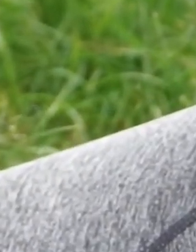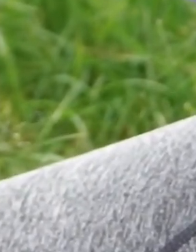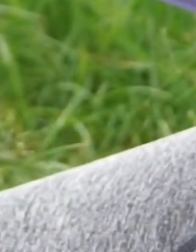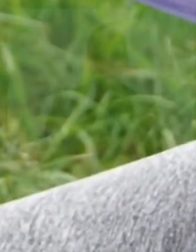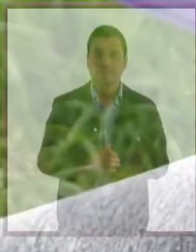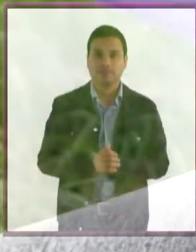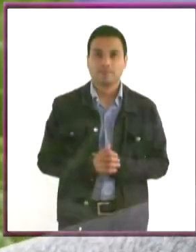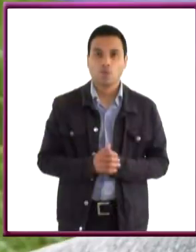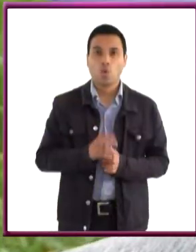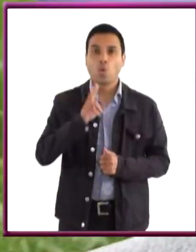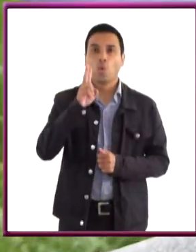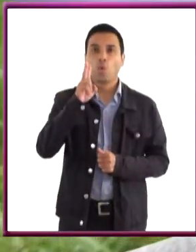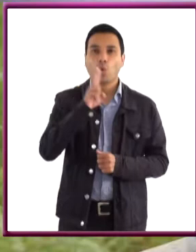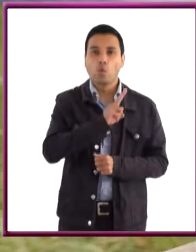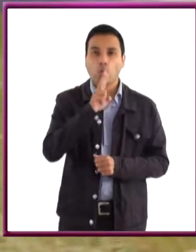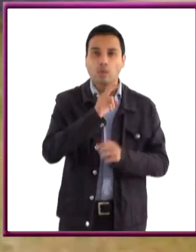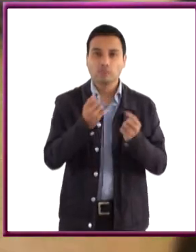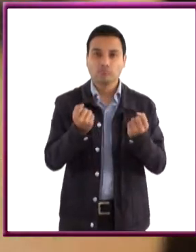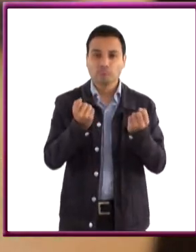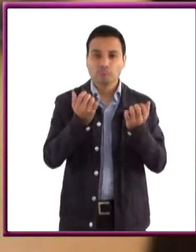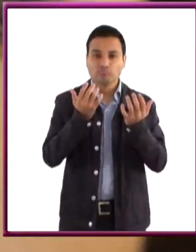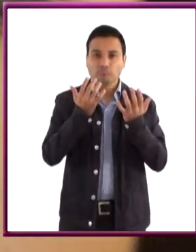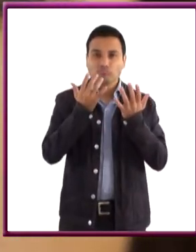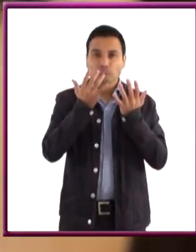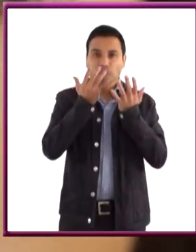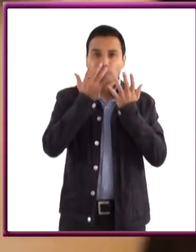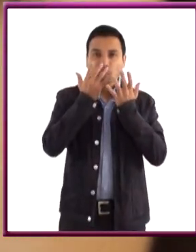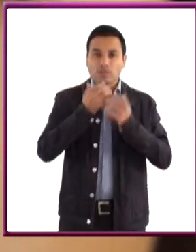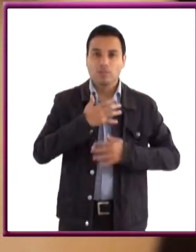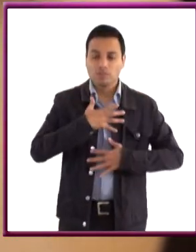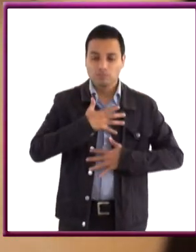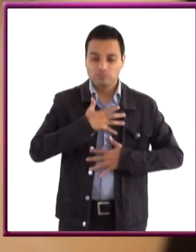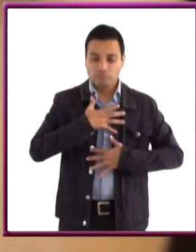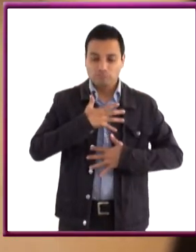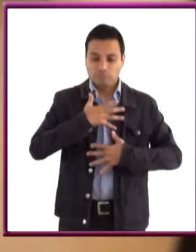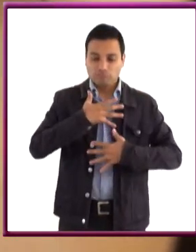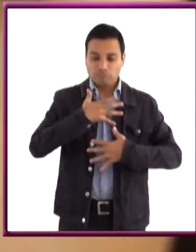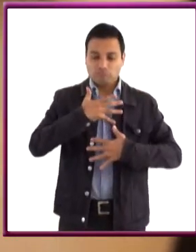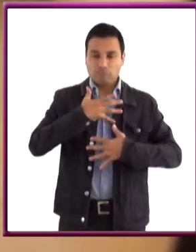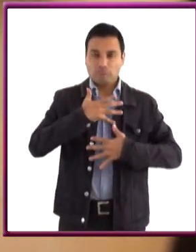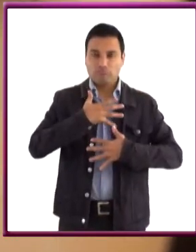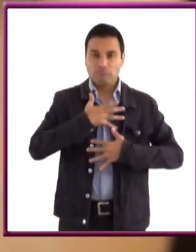Nota el aire que entra y sale de tus fosas nasales.